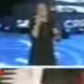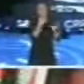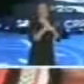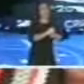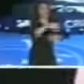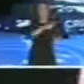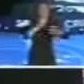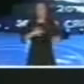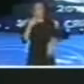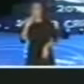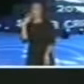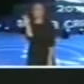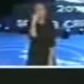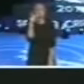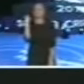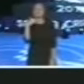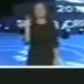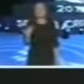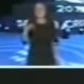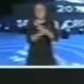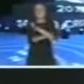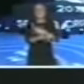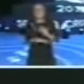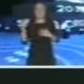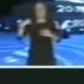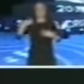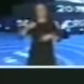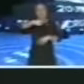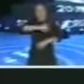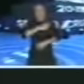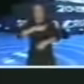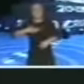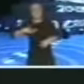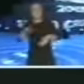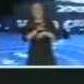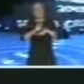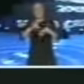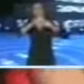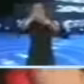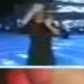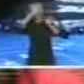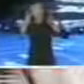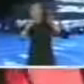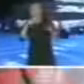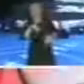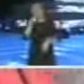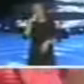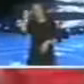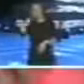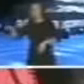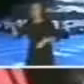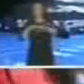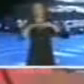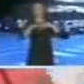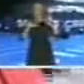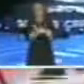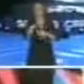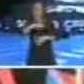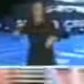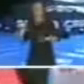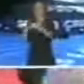la adolescencia, va formándose una cadena que es lo que interesa a los que gobiernan y ver gente crecer sin estudios, que